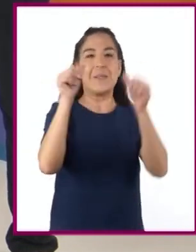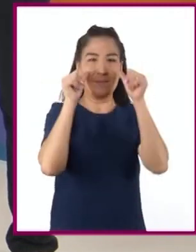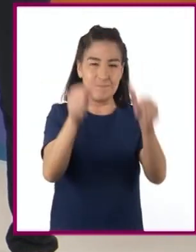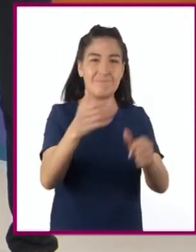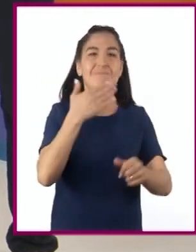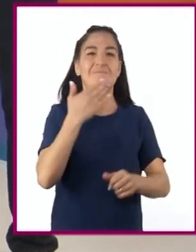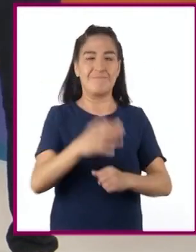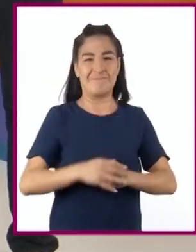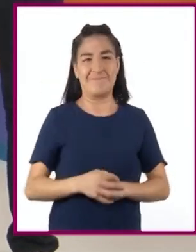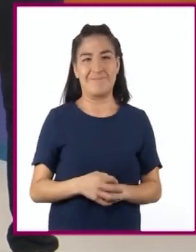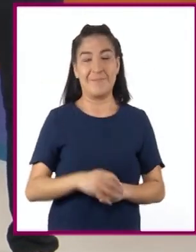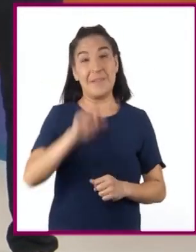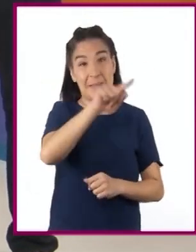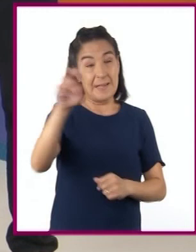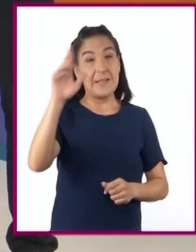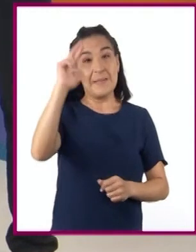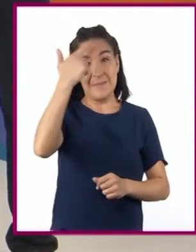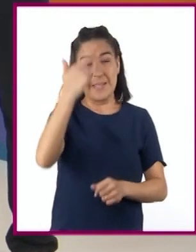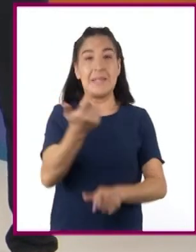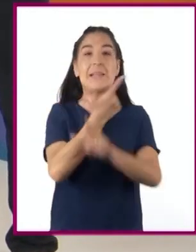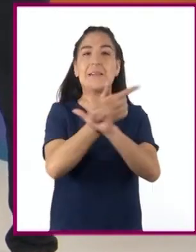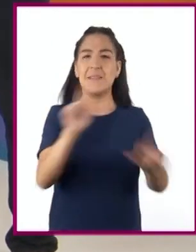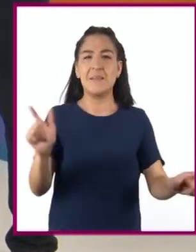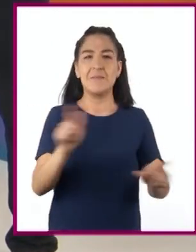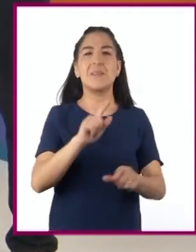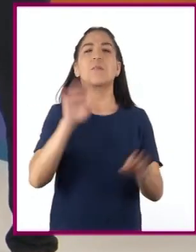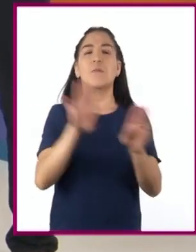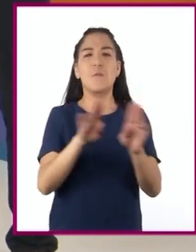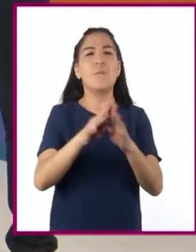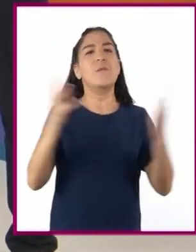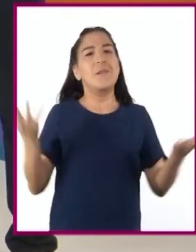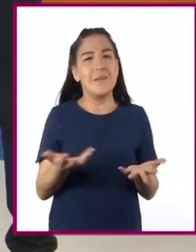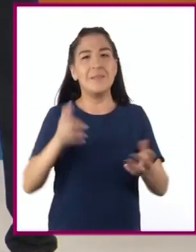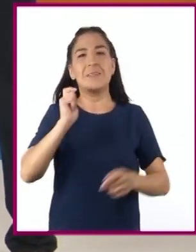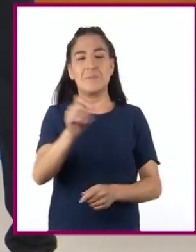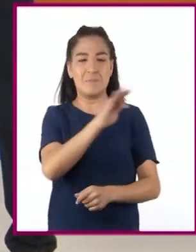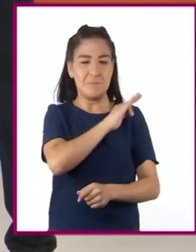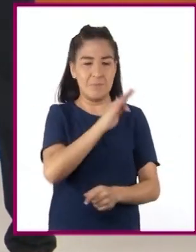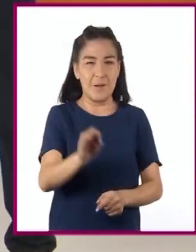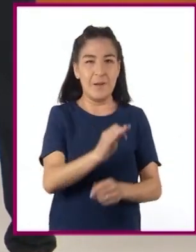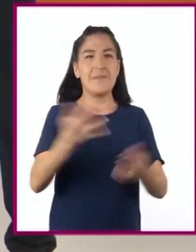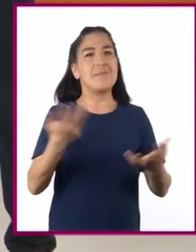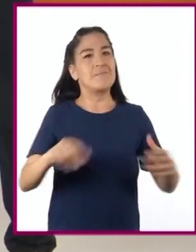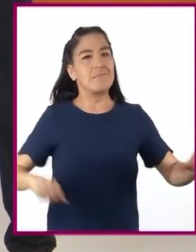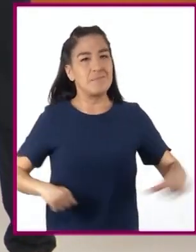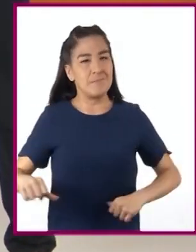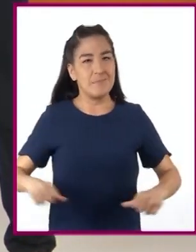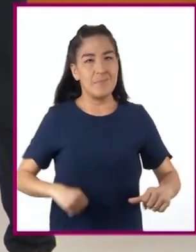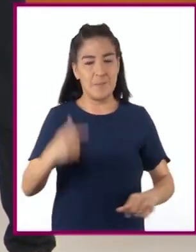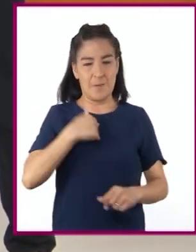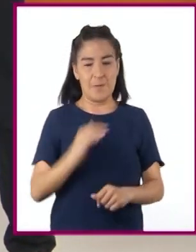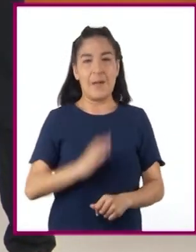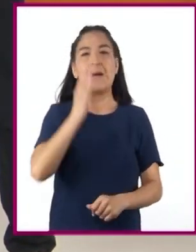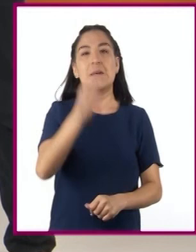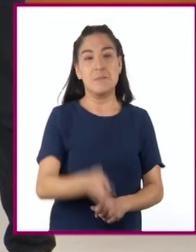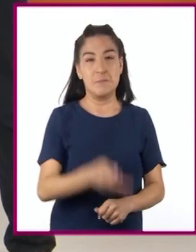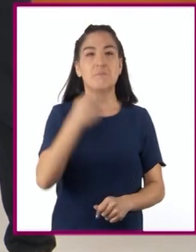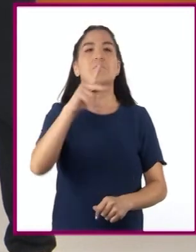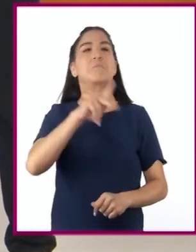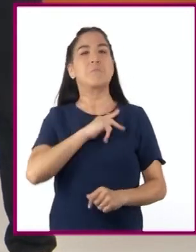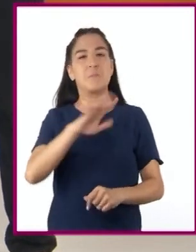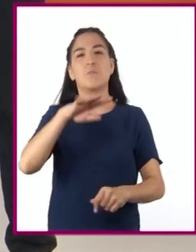prestada. Recuerden que la libertad es la capacidad de poder actuar de acuerdo con nuestra propia